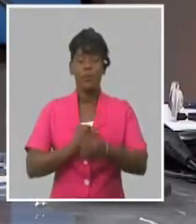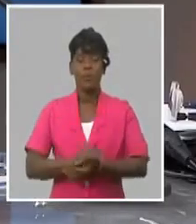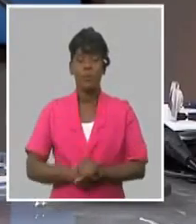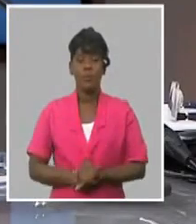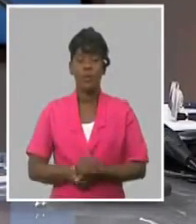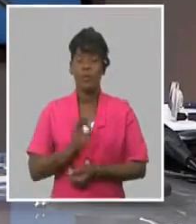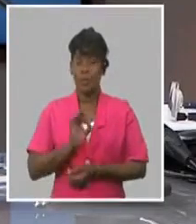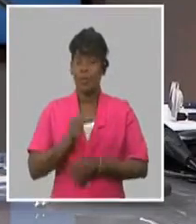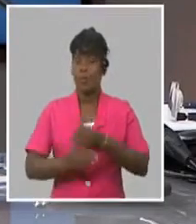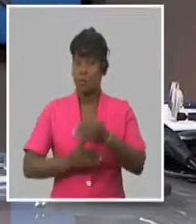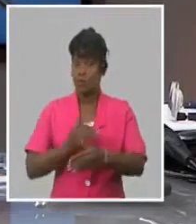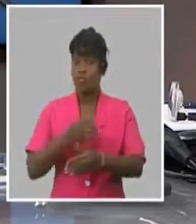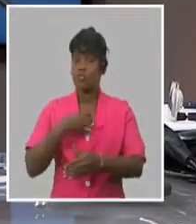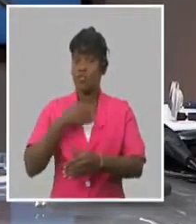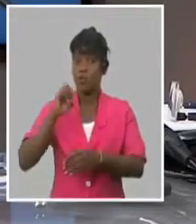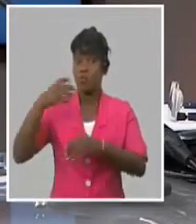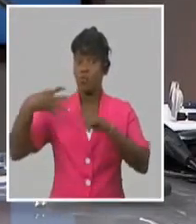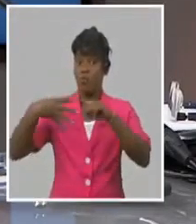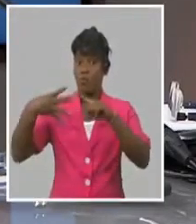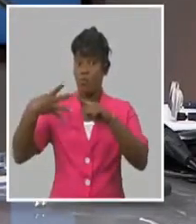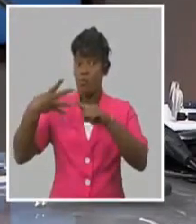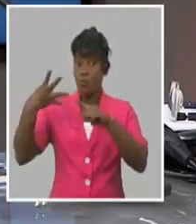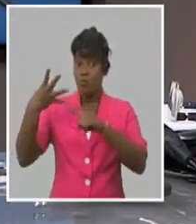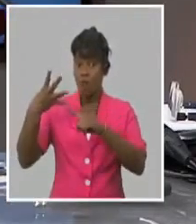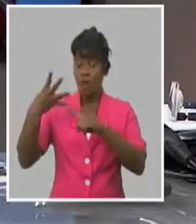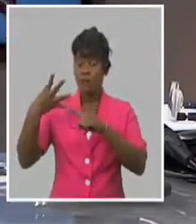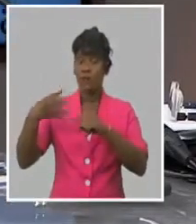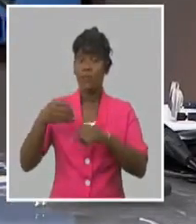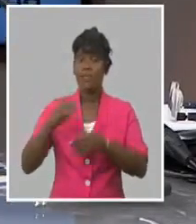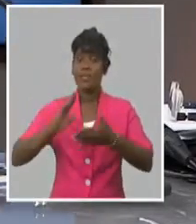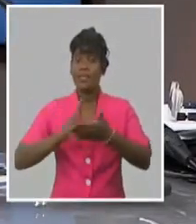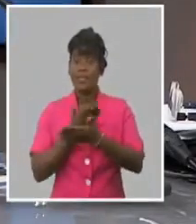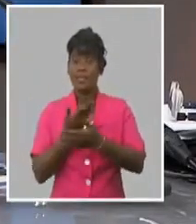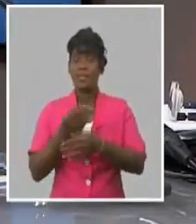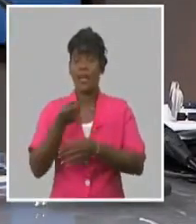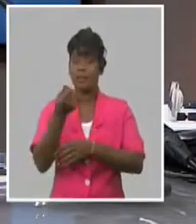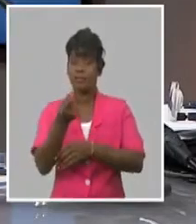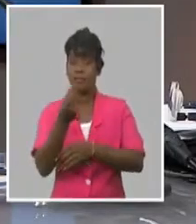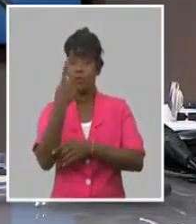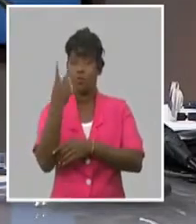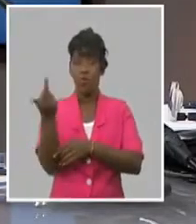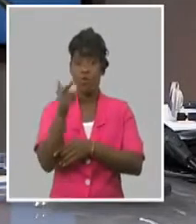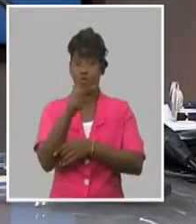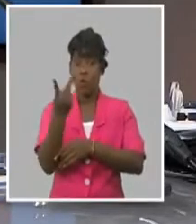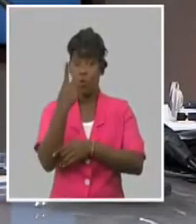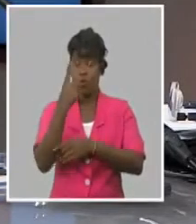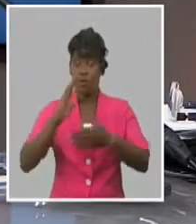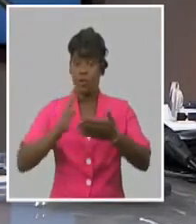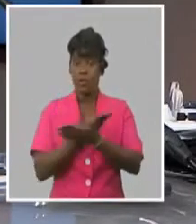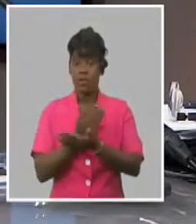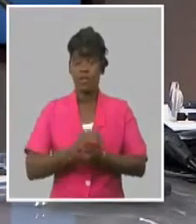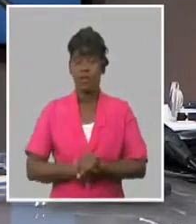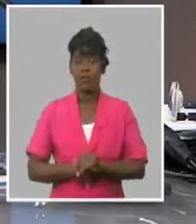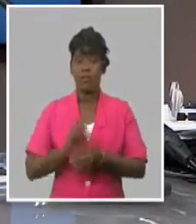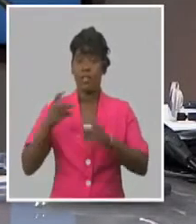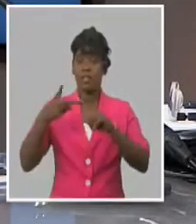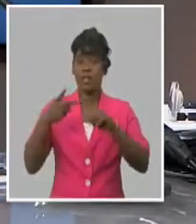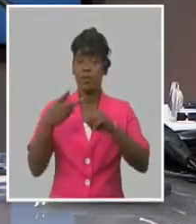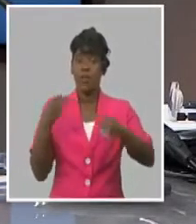que este proceso lleva cuatro cosas. Quitar una moneda, resolver la diferencia de tipo cambio, eliminar subsidios y gratuidades